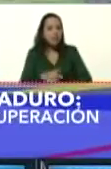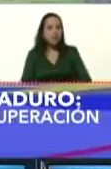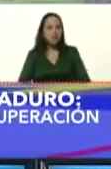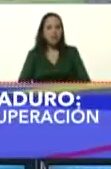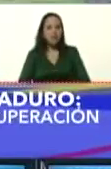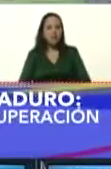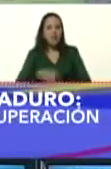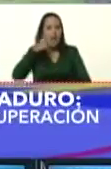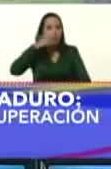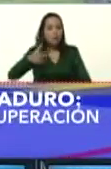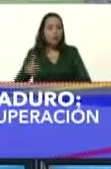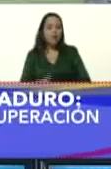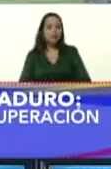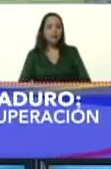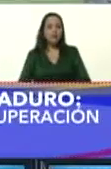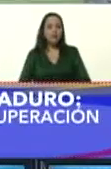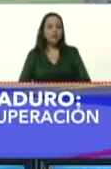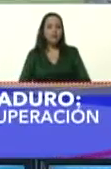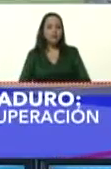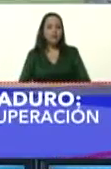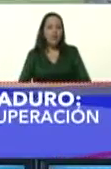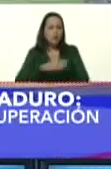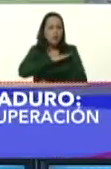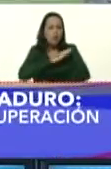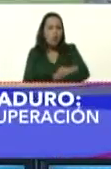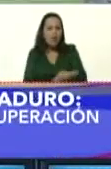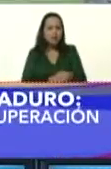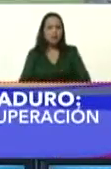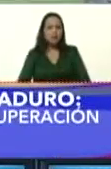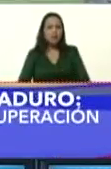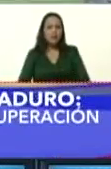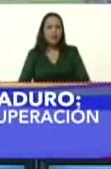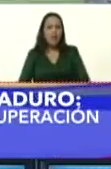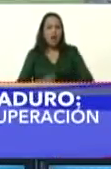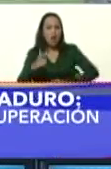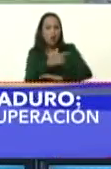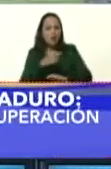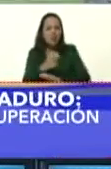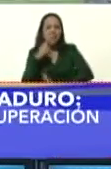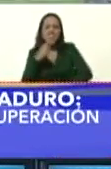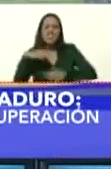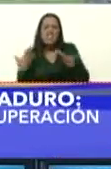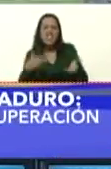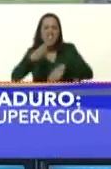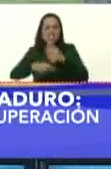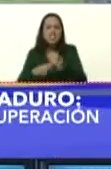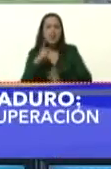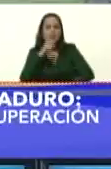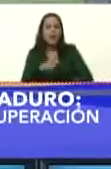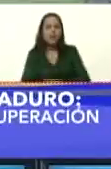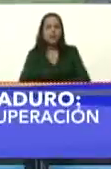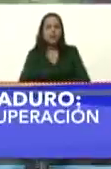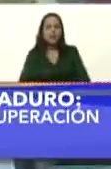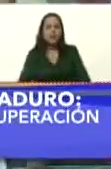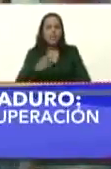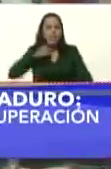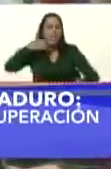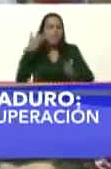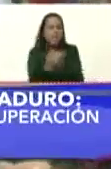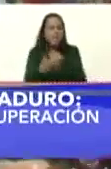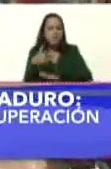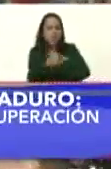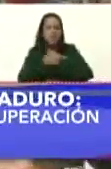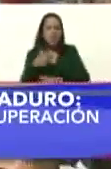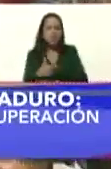Al poder popular le pido su poder de la crítica a los gobernantes. Que le exijan a los gobernantes.